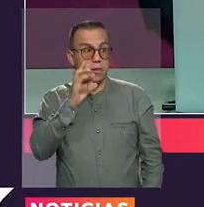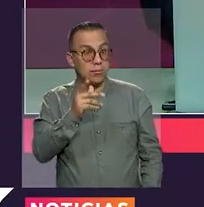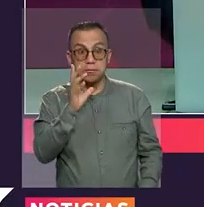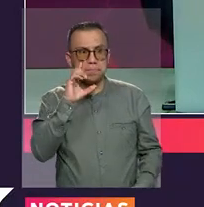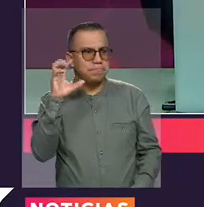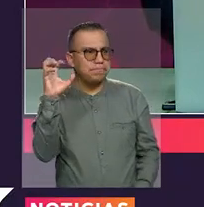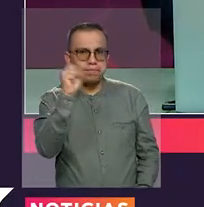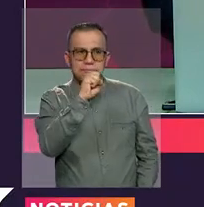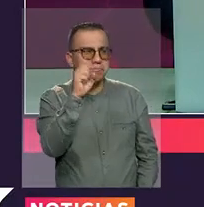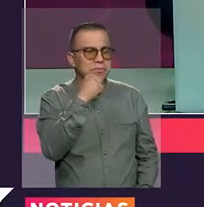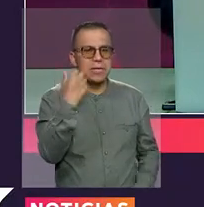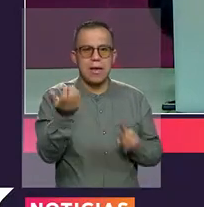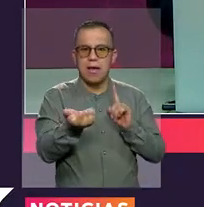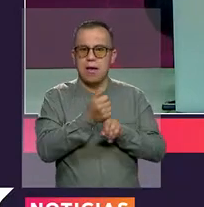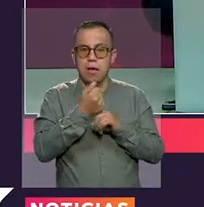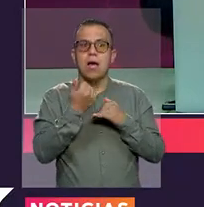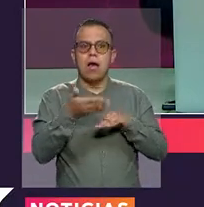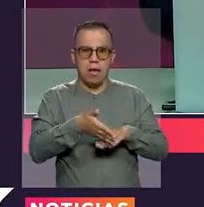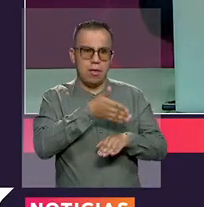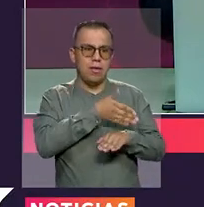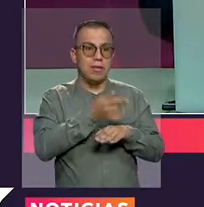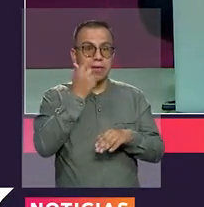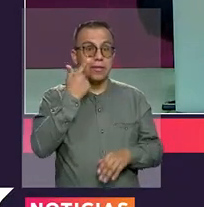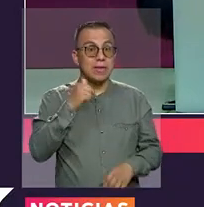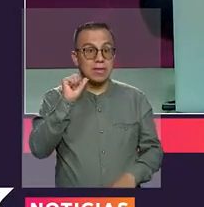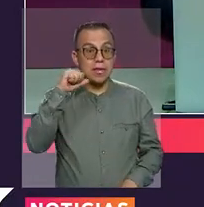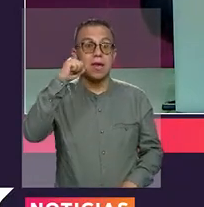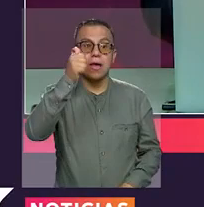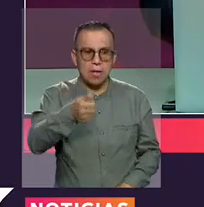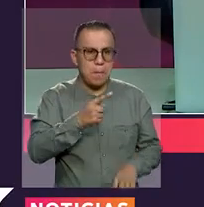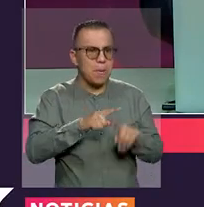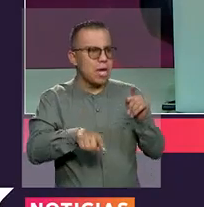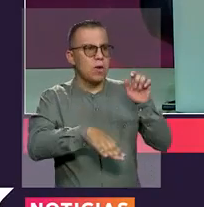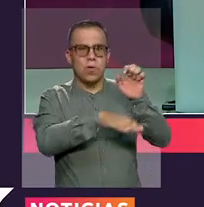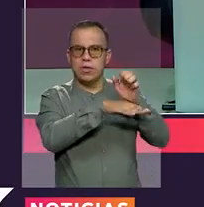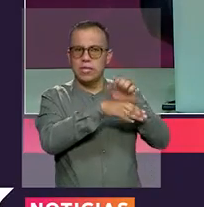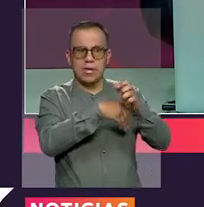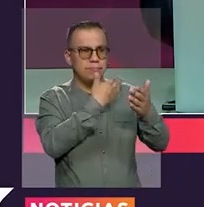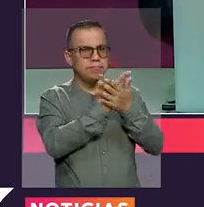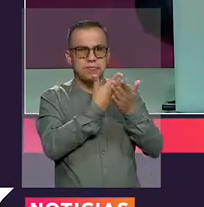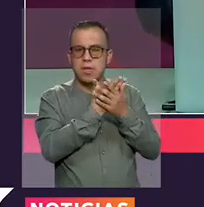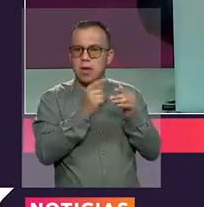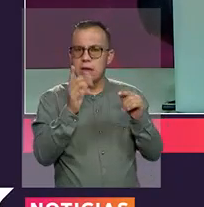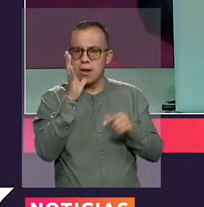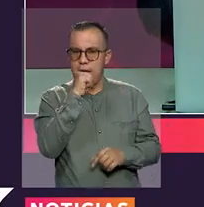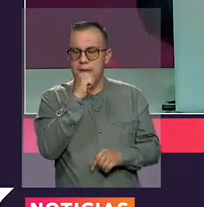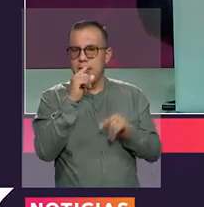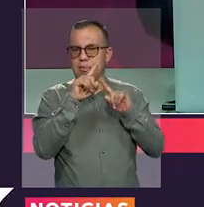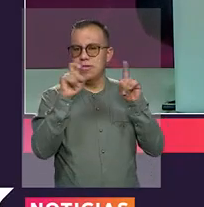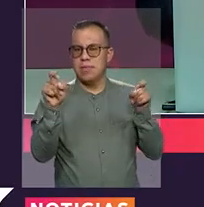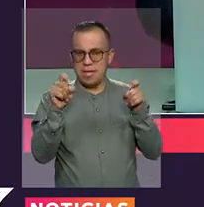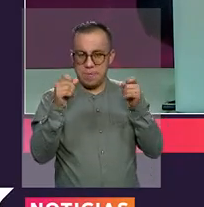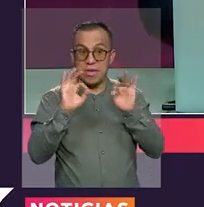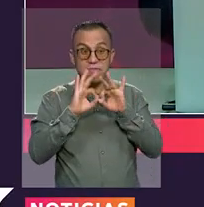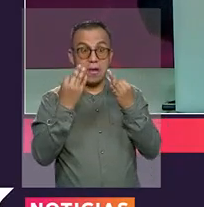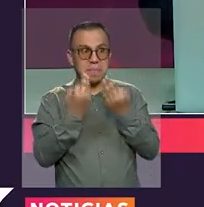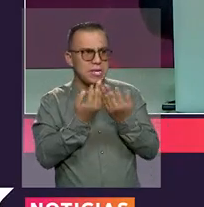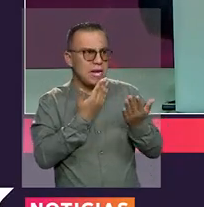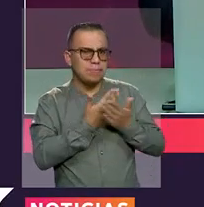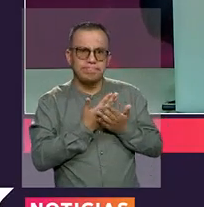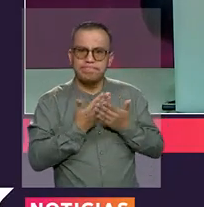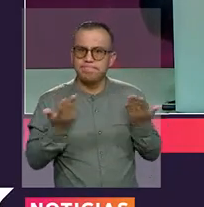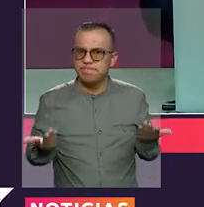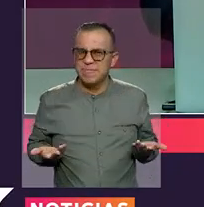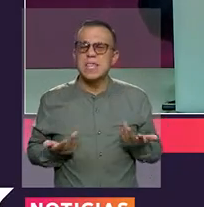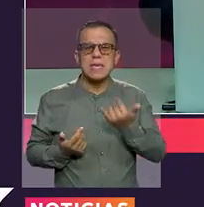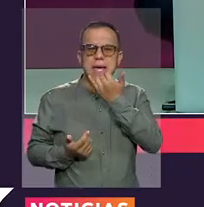había encontrado. Se había encontrado al día siguiente, pero las autoridades no lo reportaron y no fue identificado también por la propia familia. ¿Qué fue